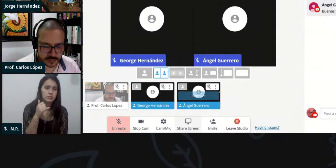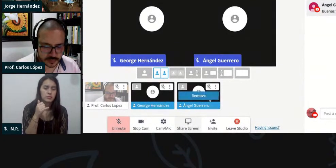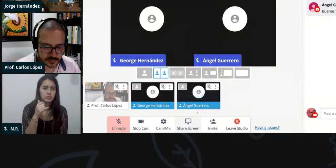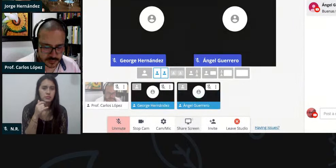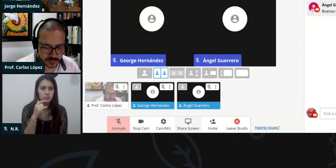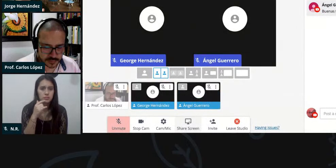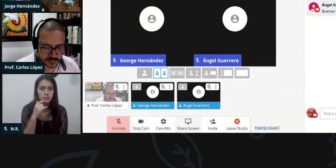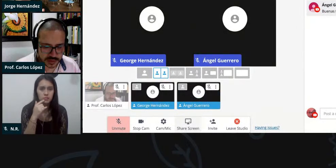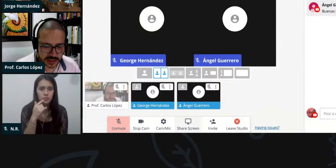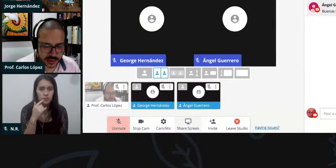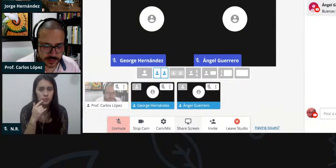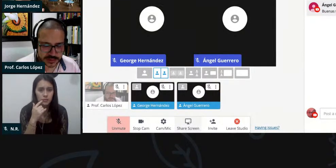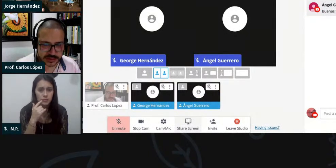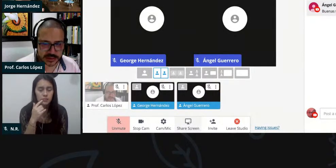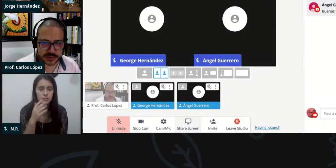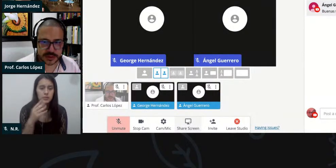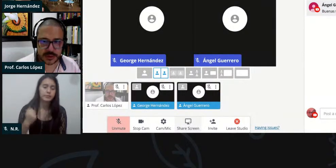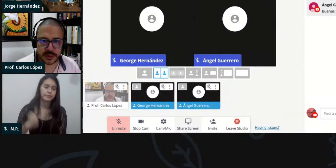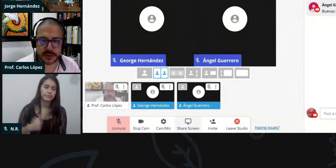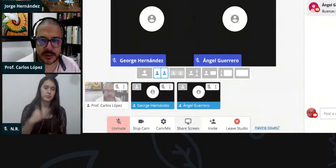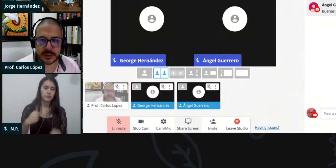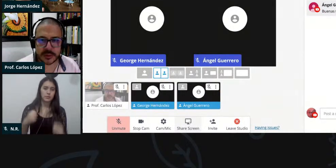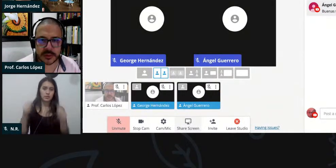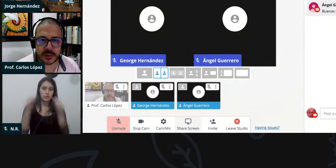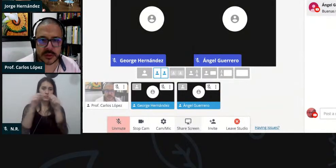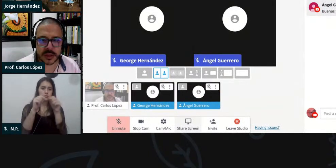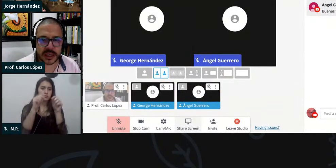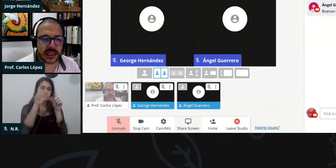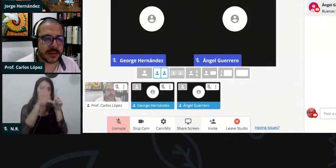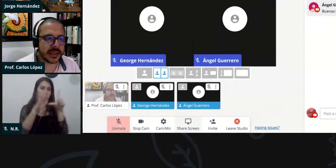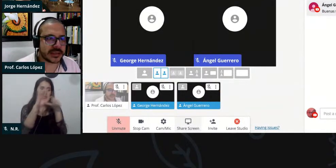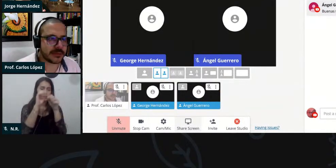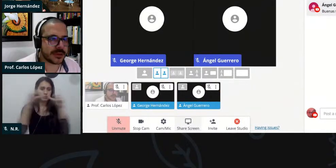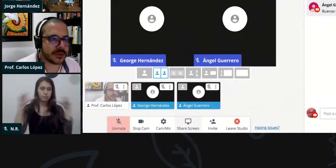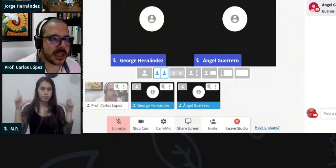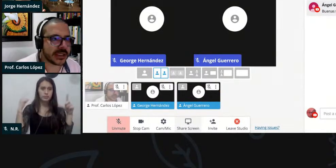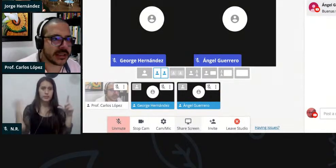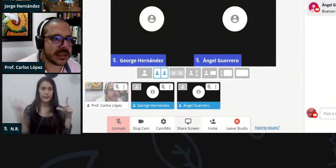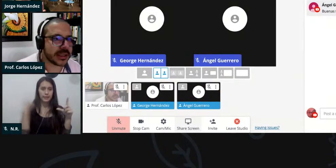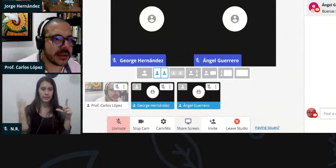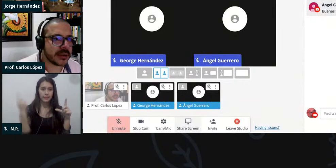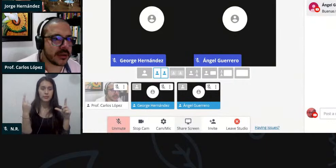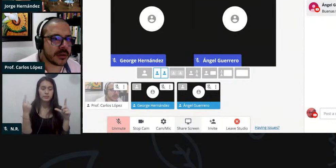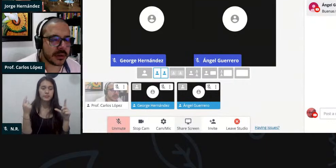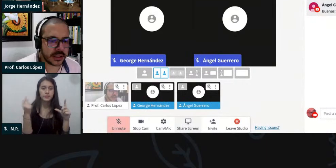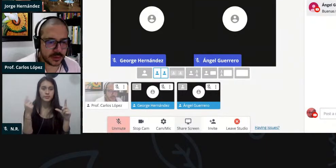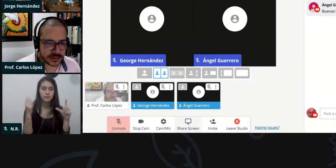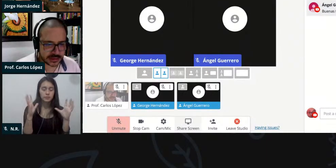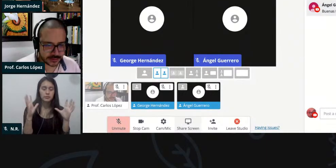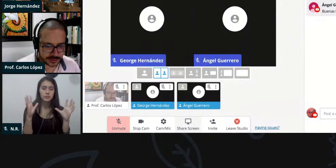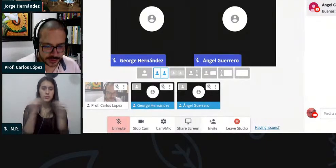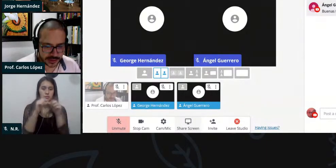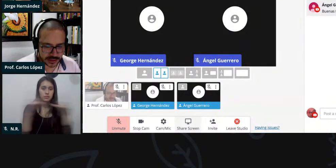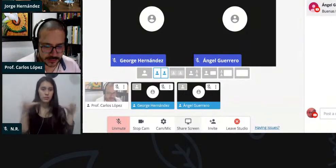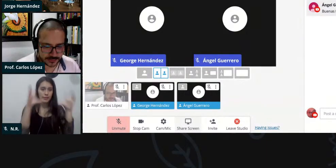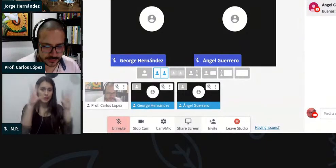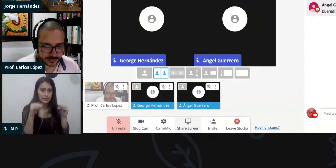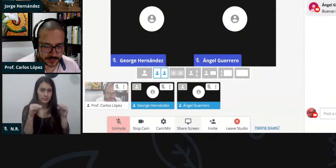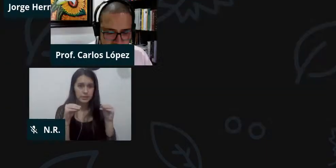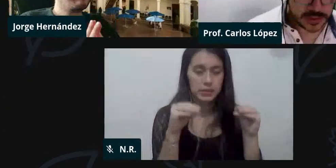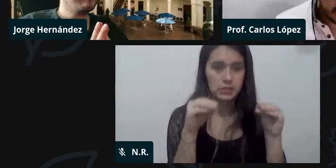todo. En nuestra transmisión, en la transmisión, ya entendí. En nuestra transmisión,